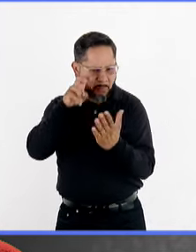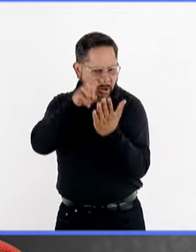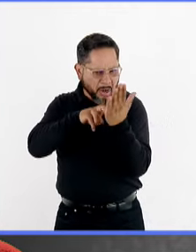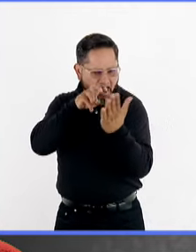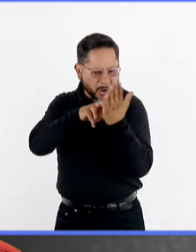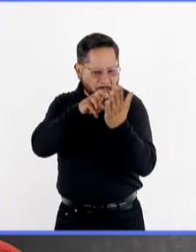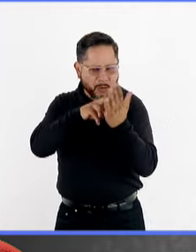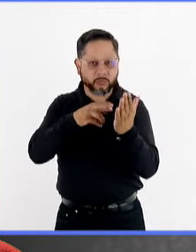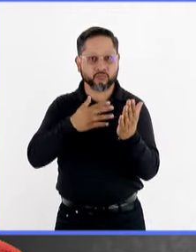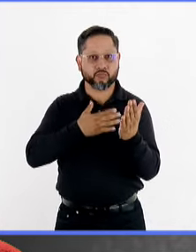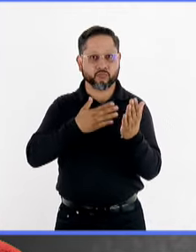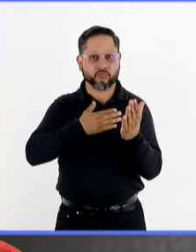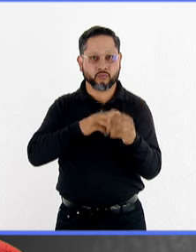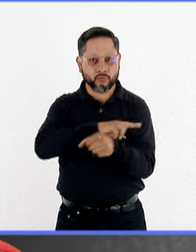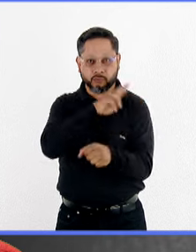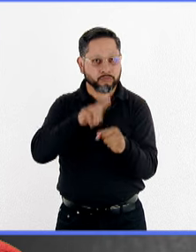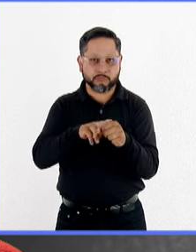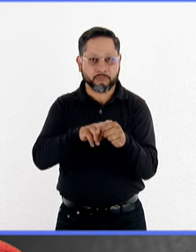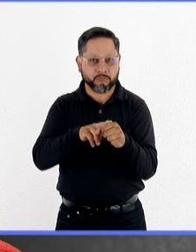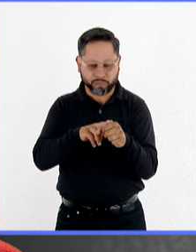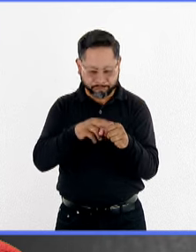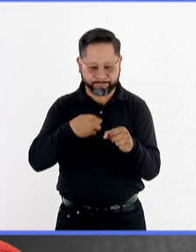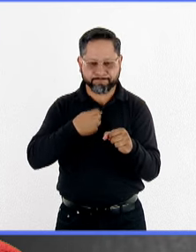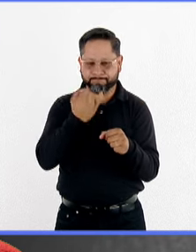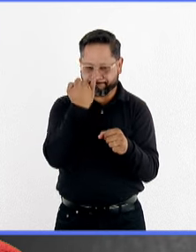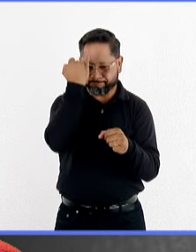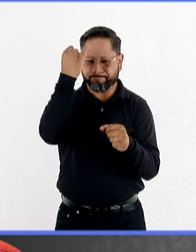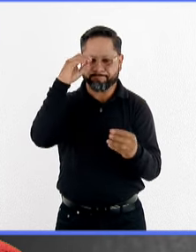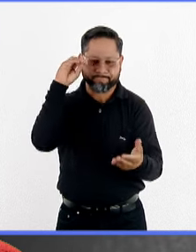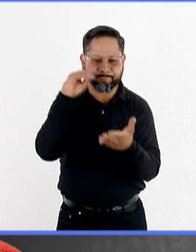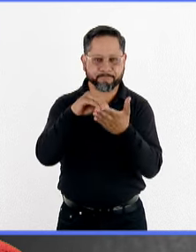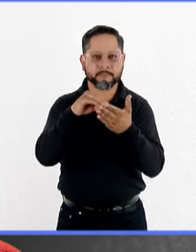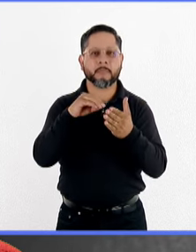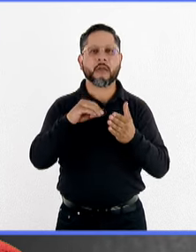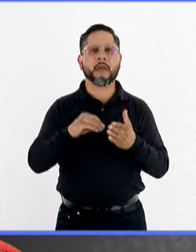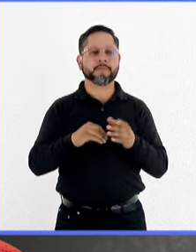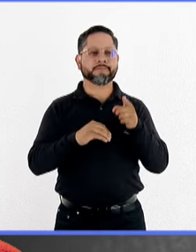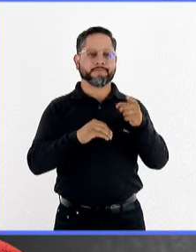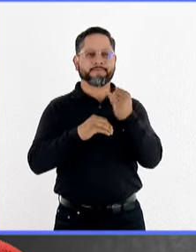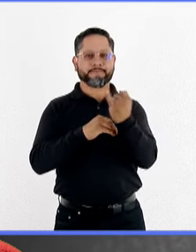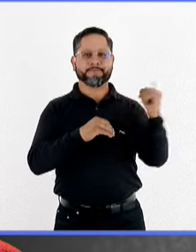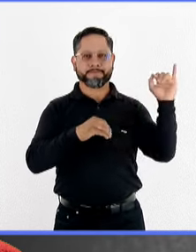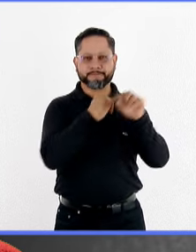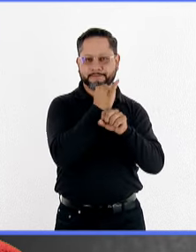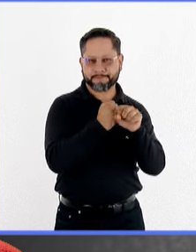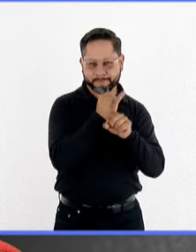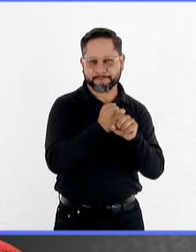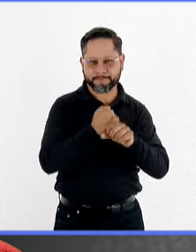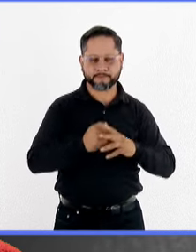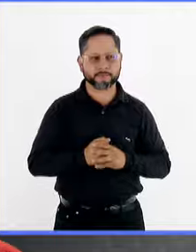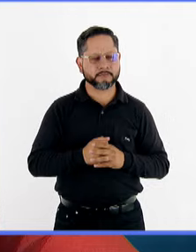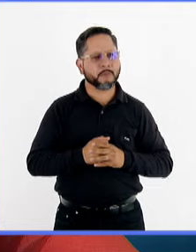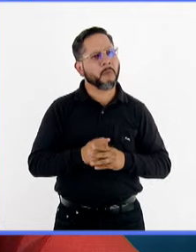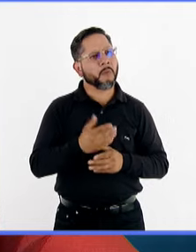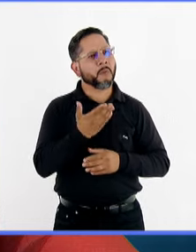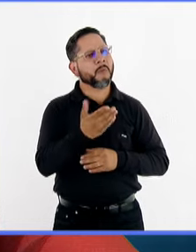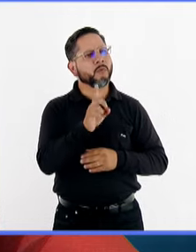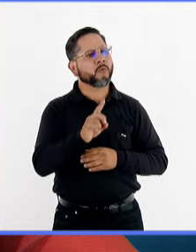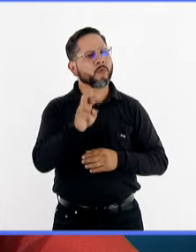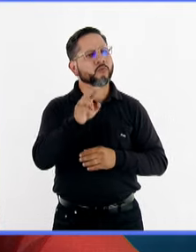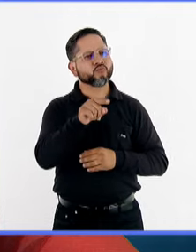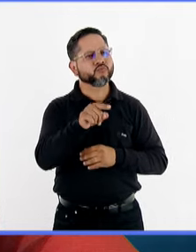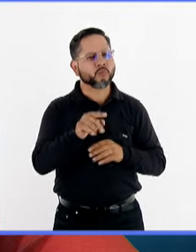actividades son las que realizamos un conjunto de investigadores en el Jardín Botánico. ¿Cómo lo hacen, doctor? Es decir, ¿qué implica,